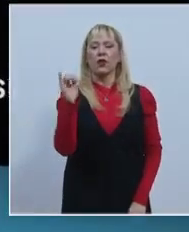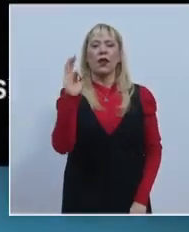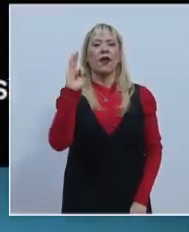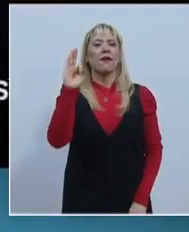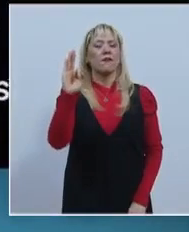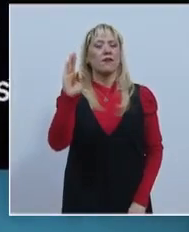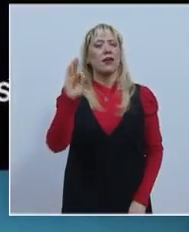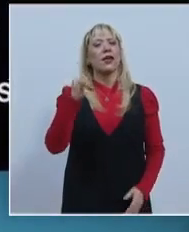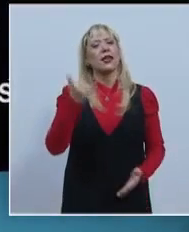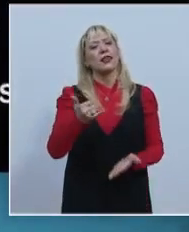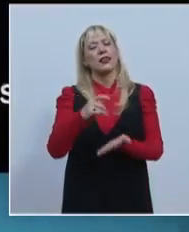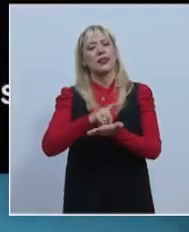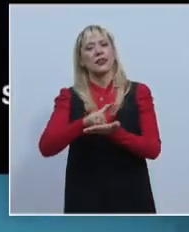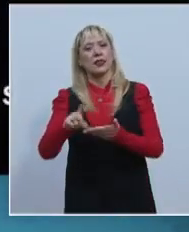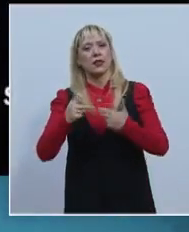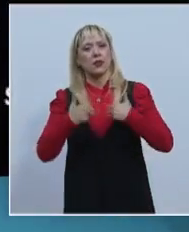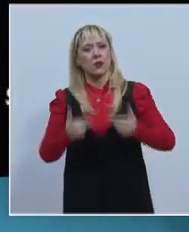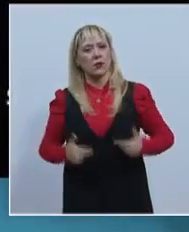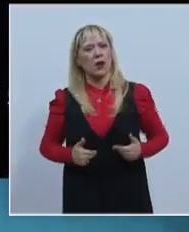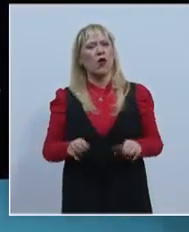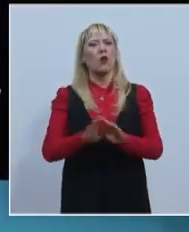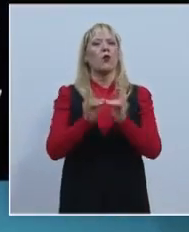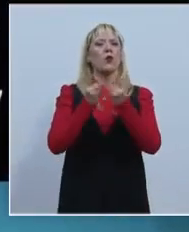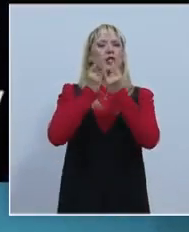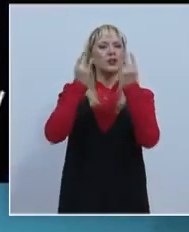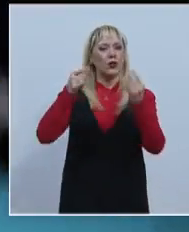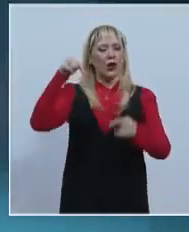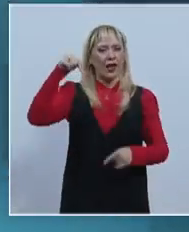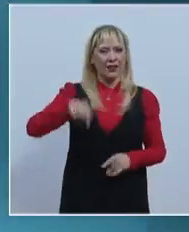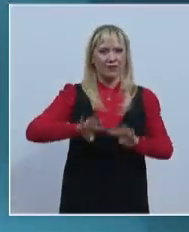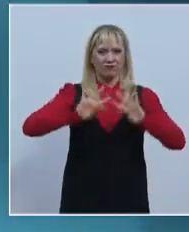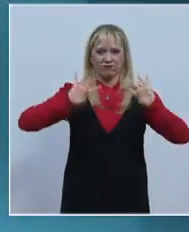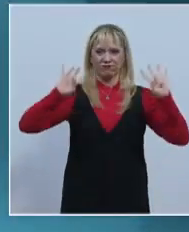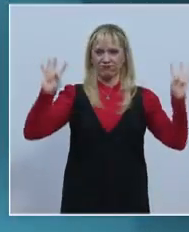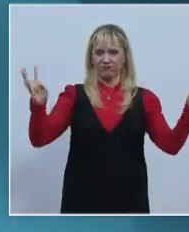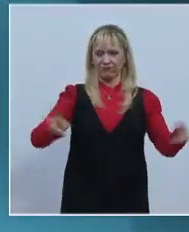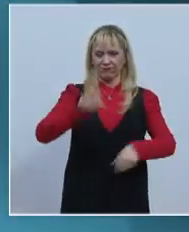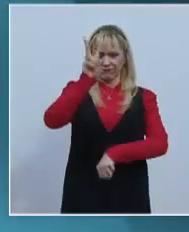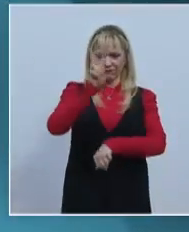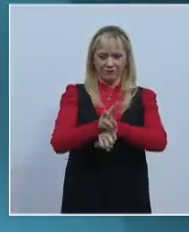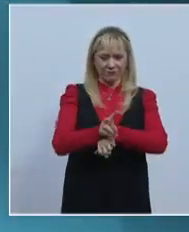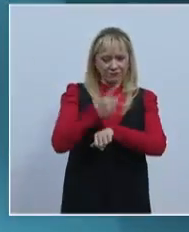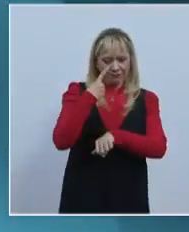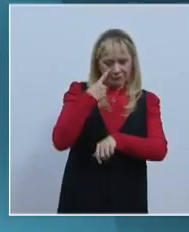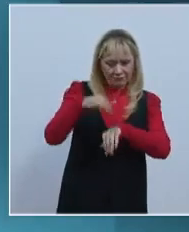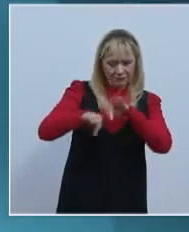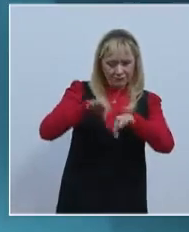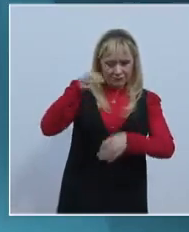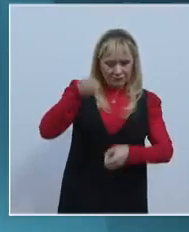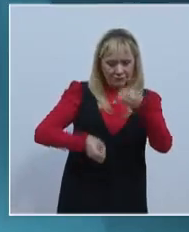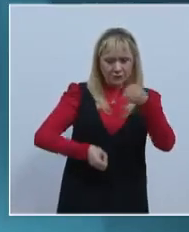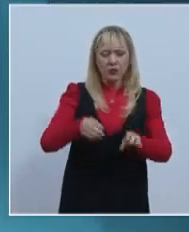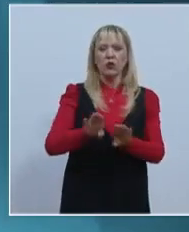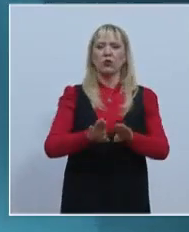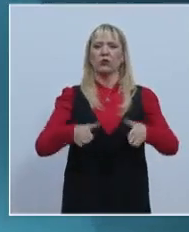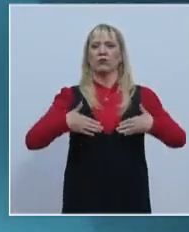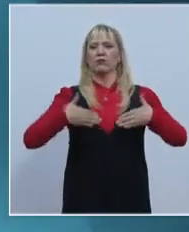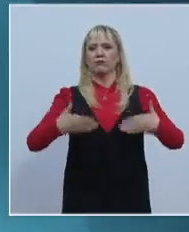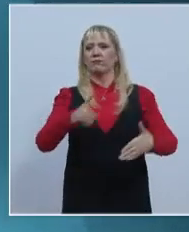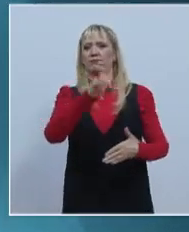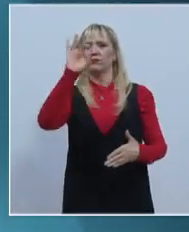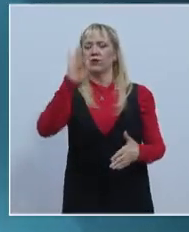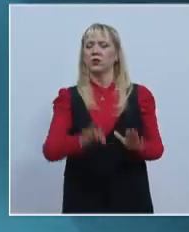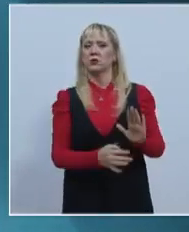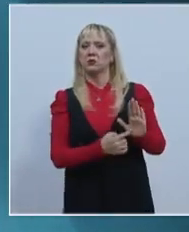donde se reflexiona sobre la historia del Consejo de la Judicatura y su función como el órgano confiable y transparente del Poder